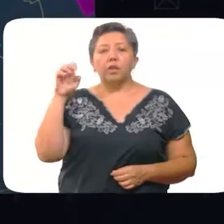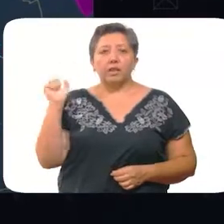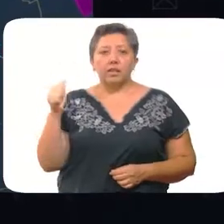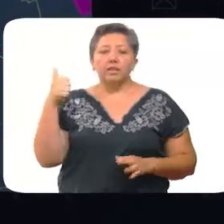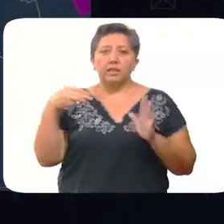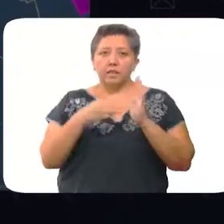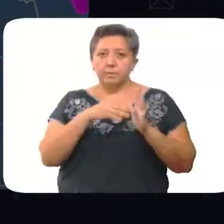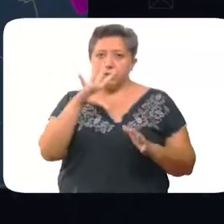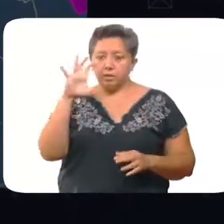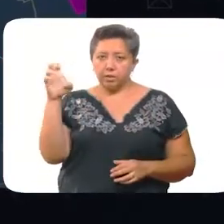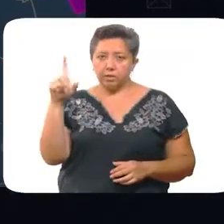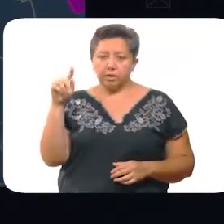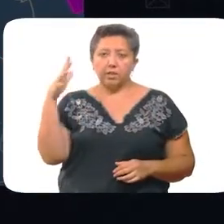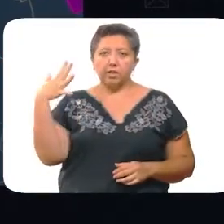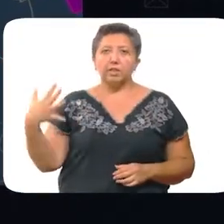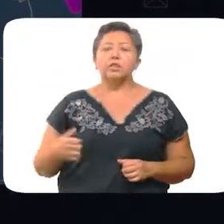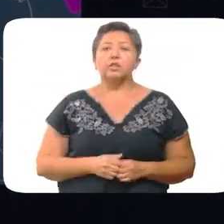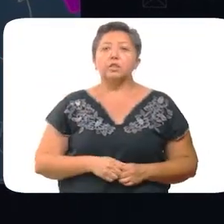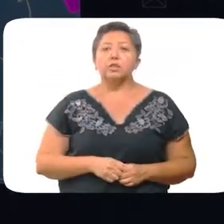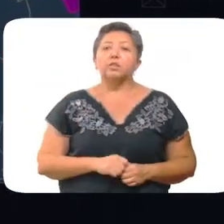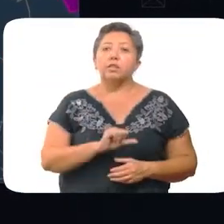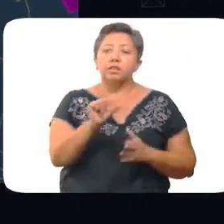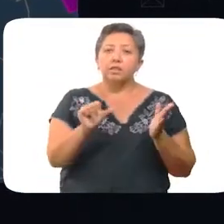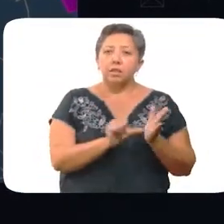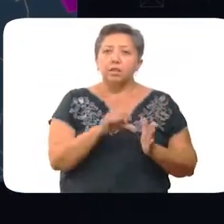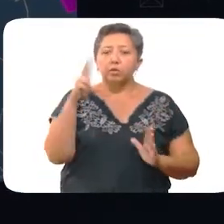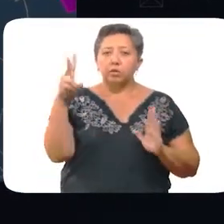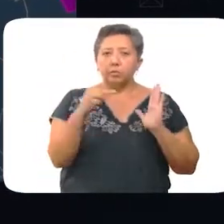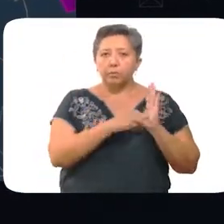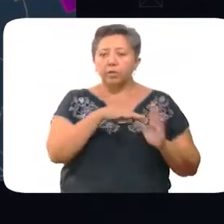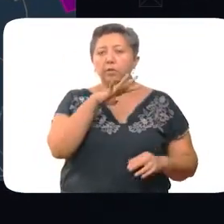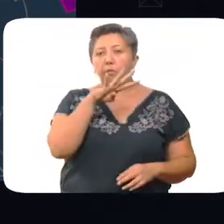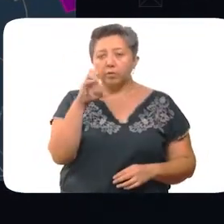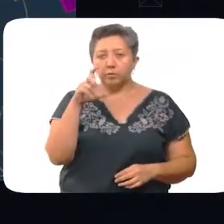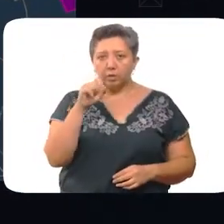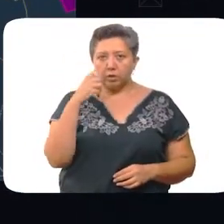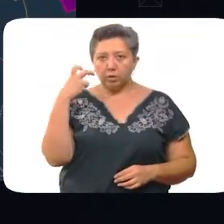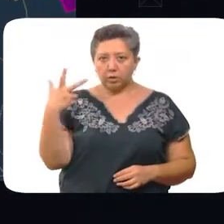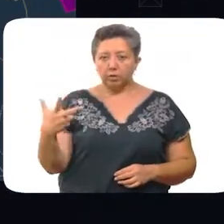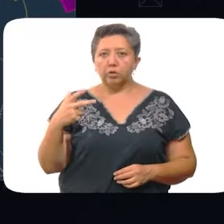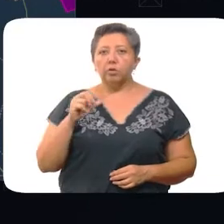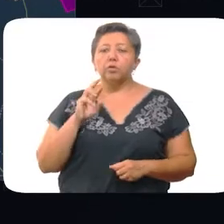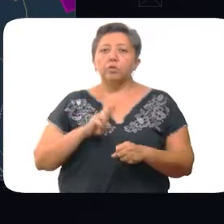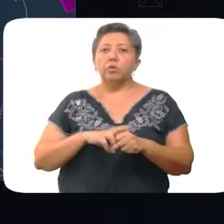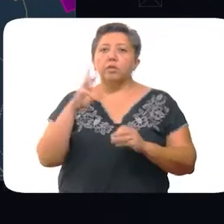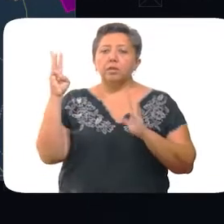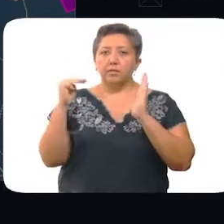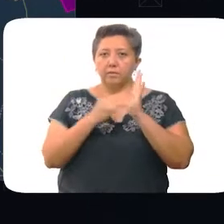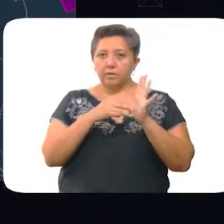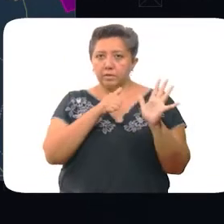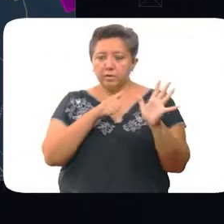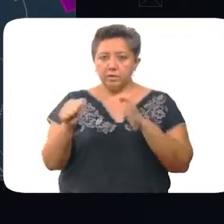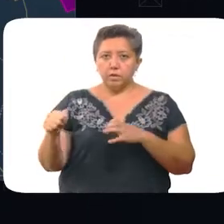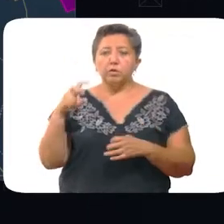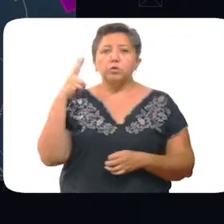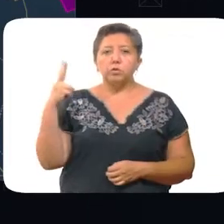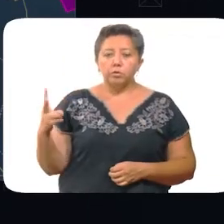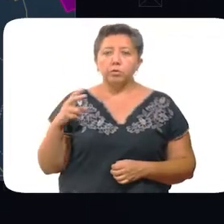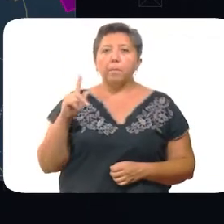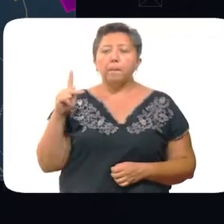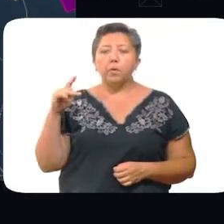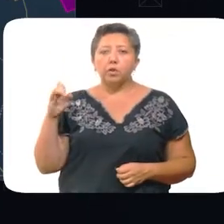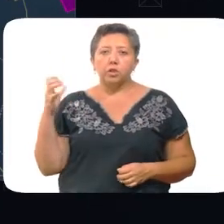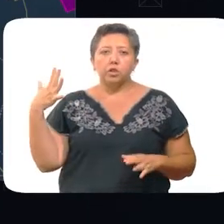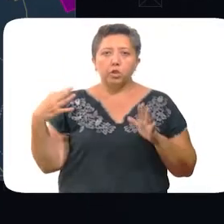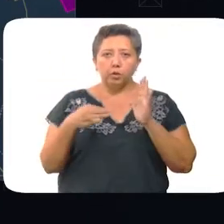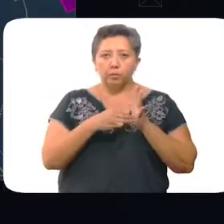oriente, 6.575, en la zona centro, 2.428, en la zona sur, 3.602, en la zona